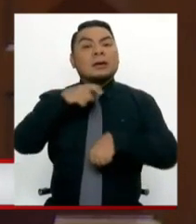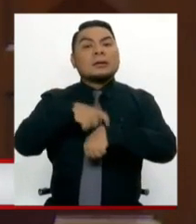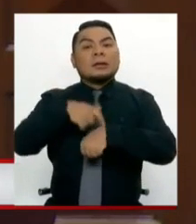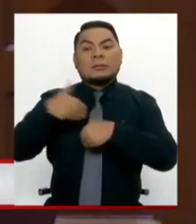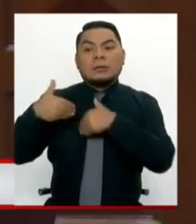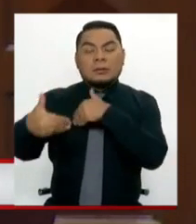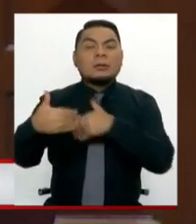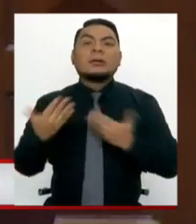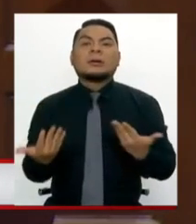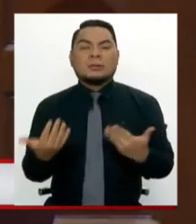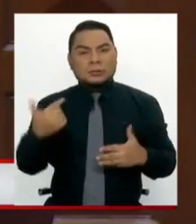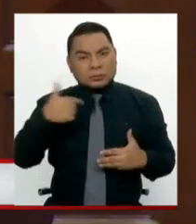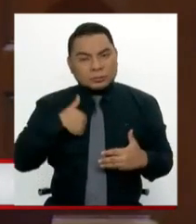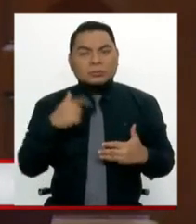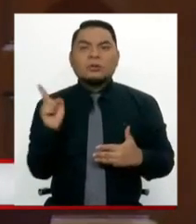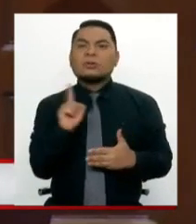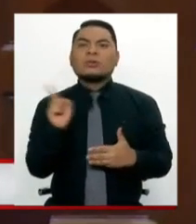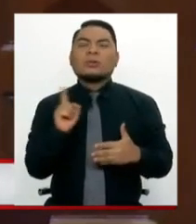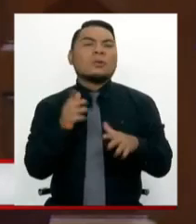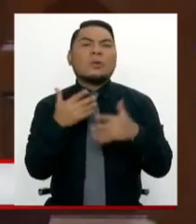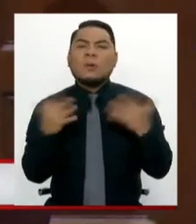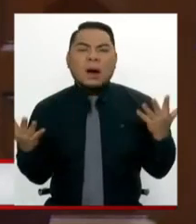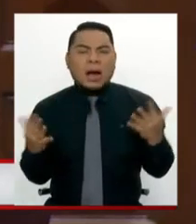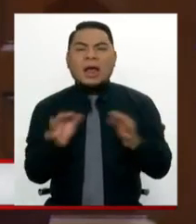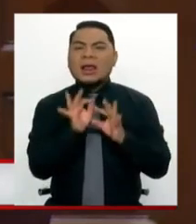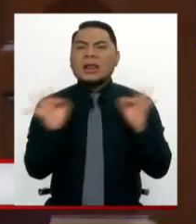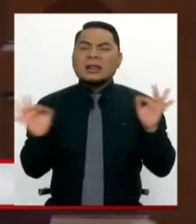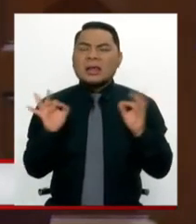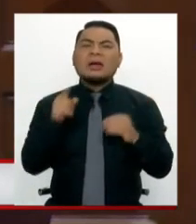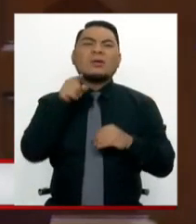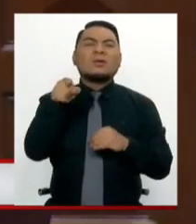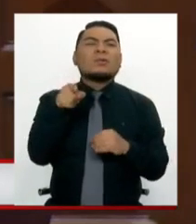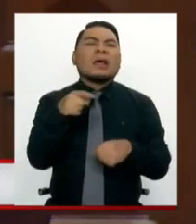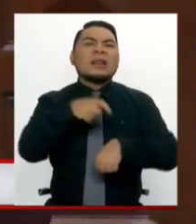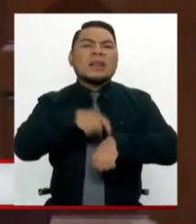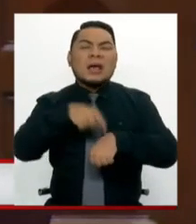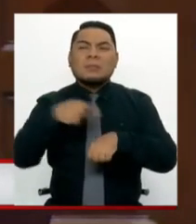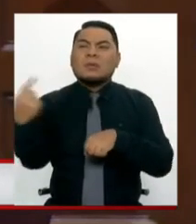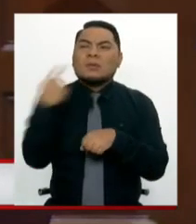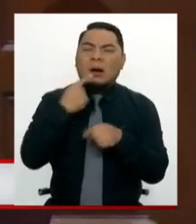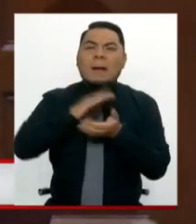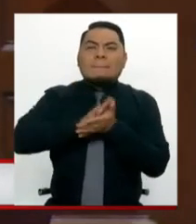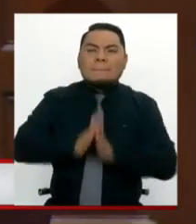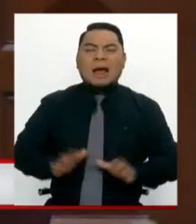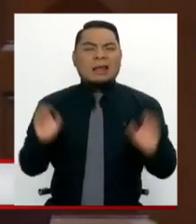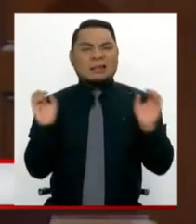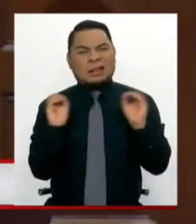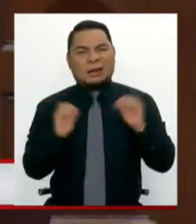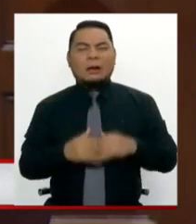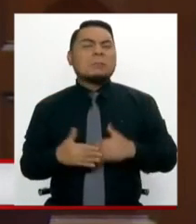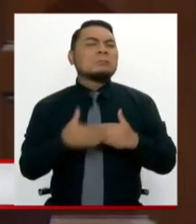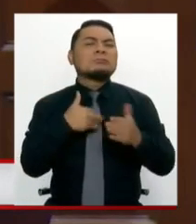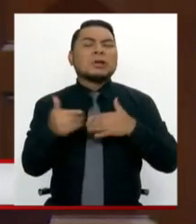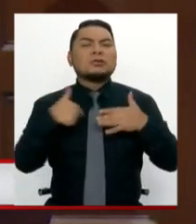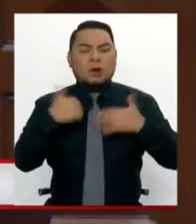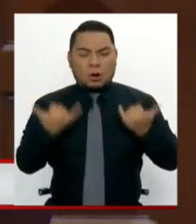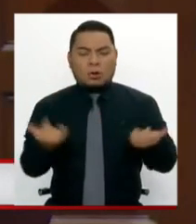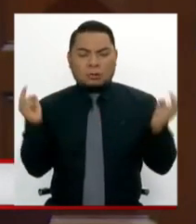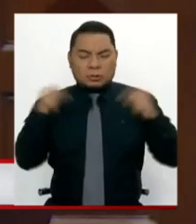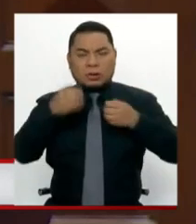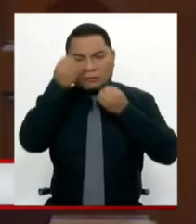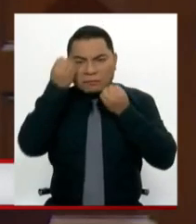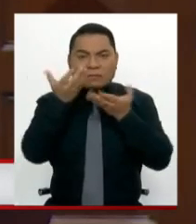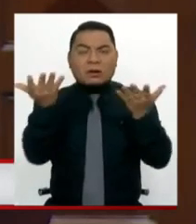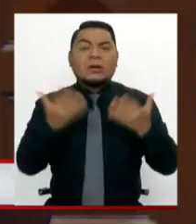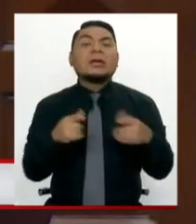que no hemos tenido ningún minuto de tregua, vengo a informarles lo que hemos hecho y anunciarles